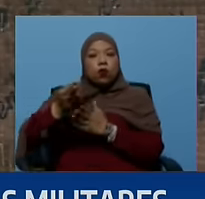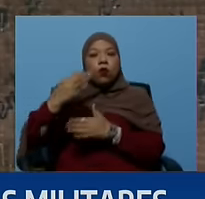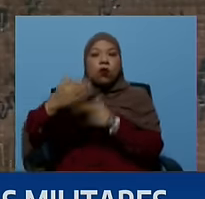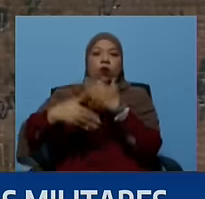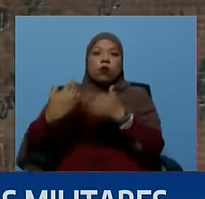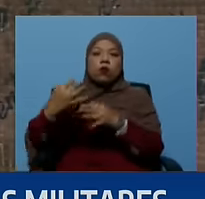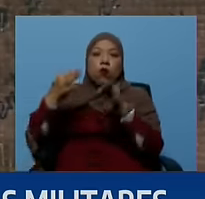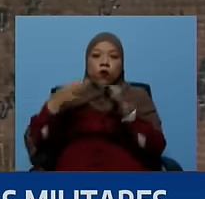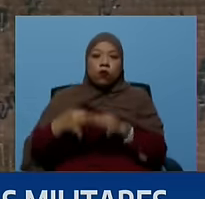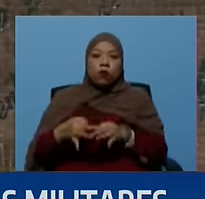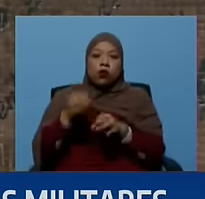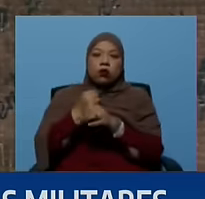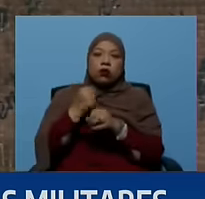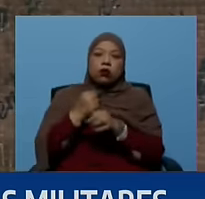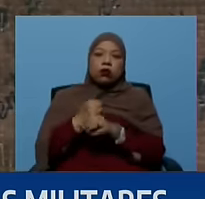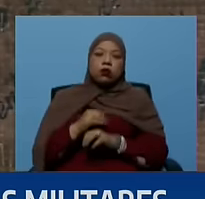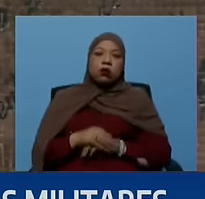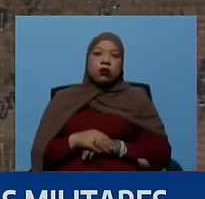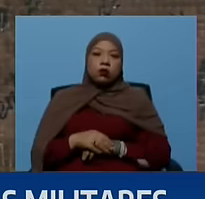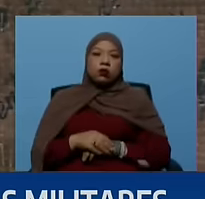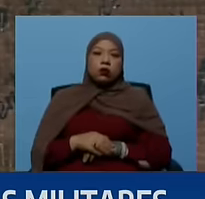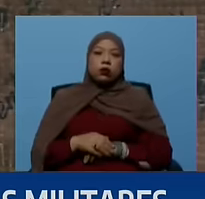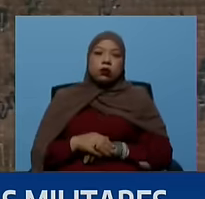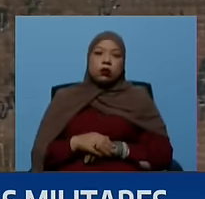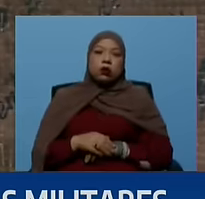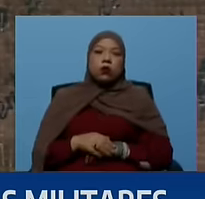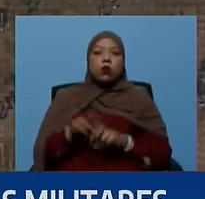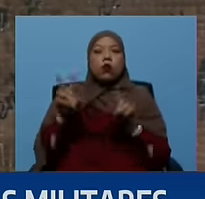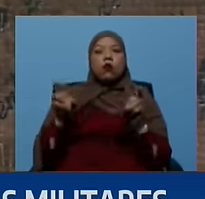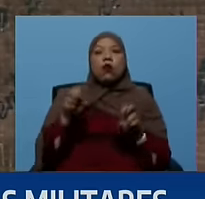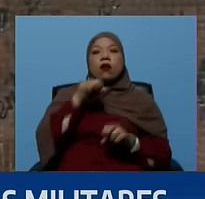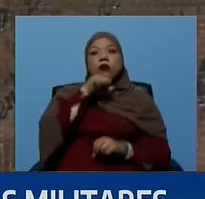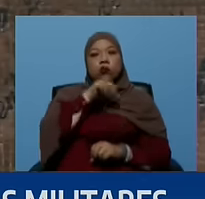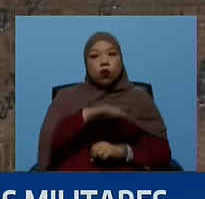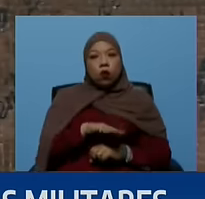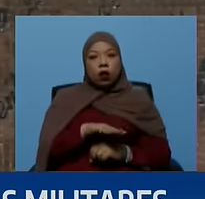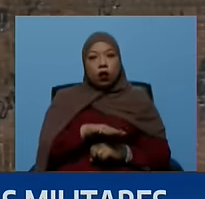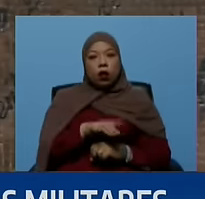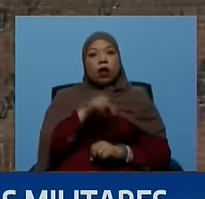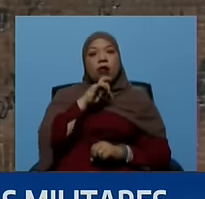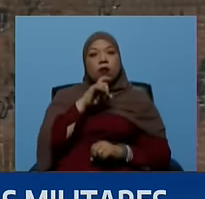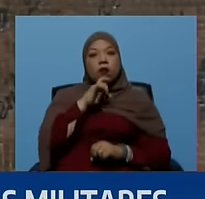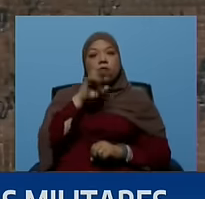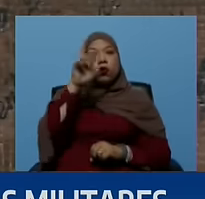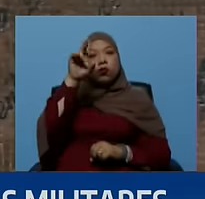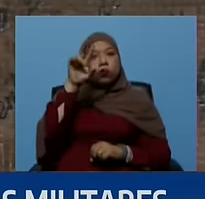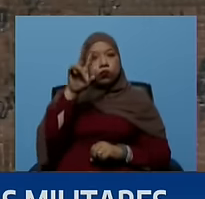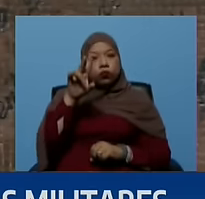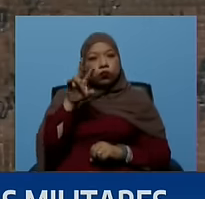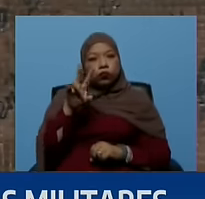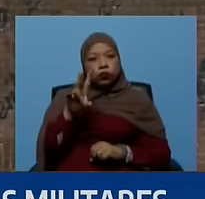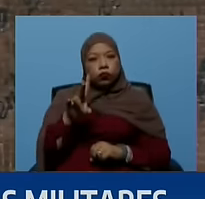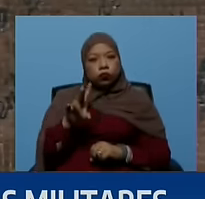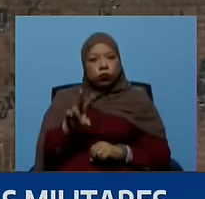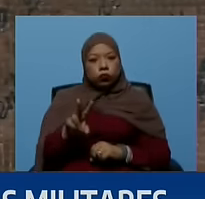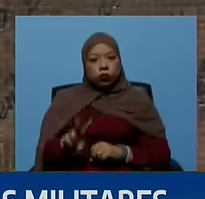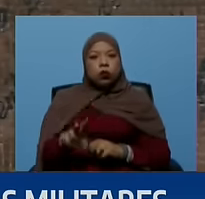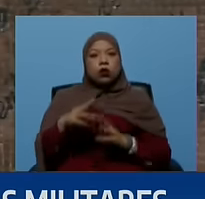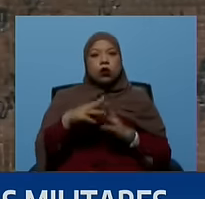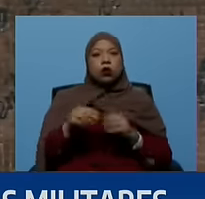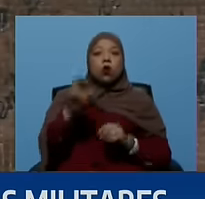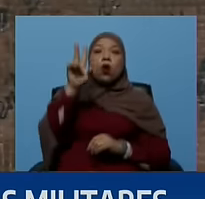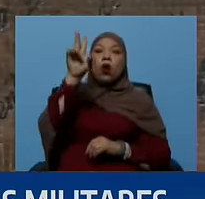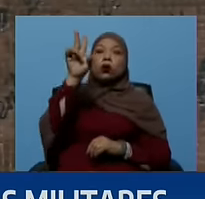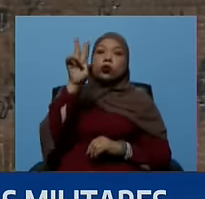pasos afirmativos de esa nueva historia todos los días todos los